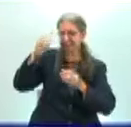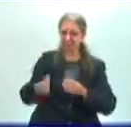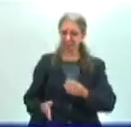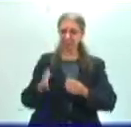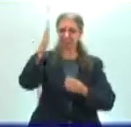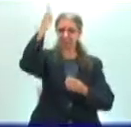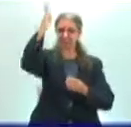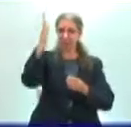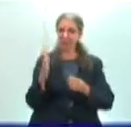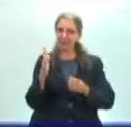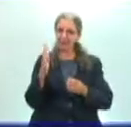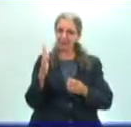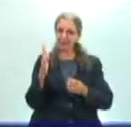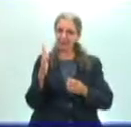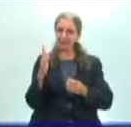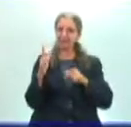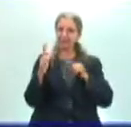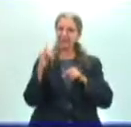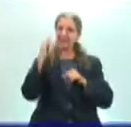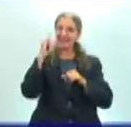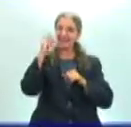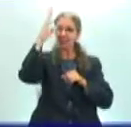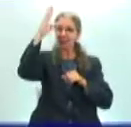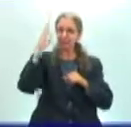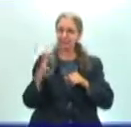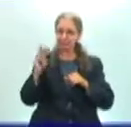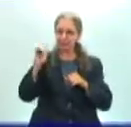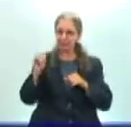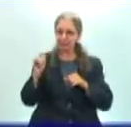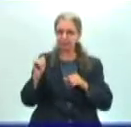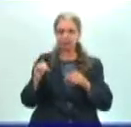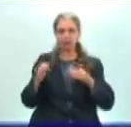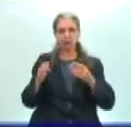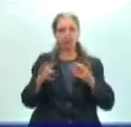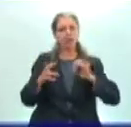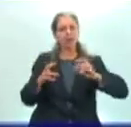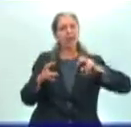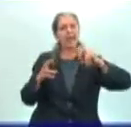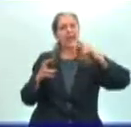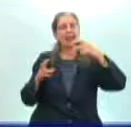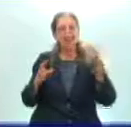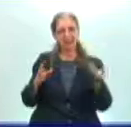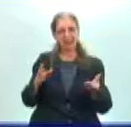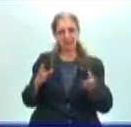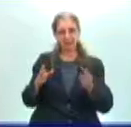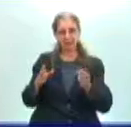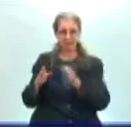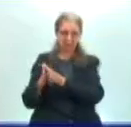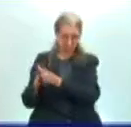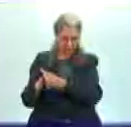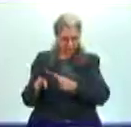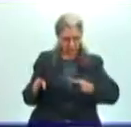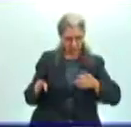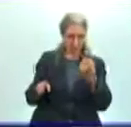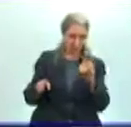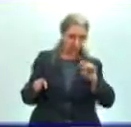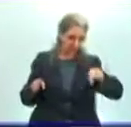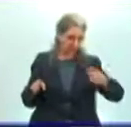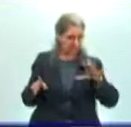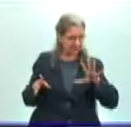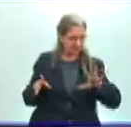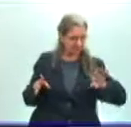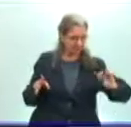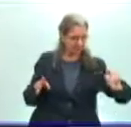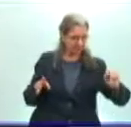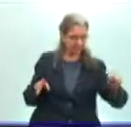altura sobre una pared y debe colocar una escalera para esto, por lo menos a 1,5 metros de distancia de la pared. ¿Qué longitud